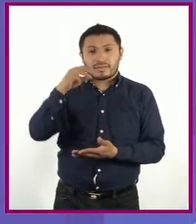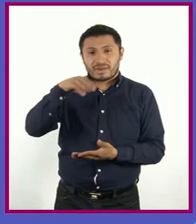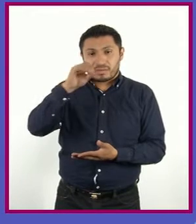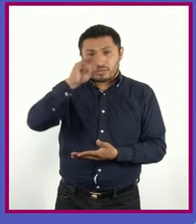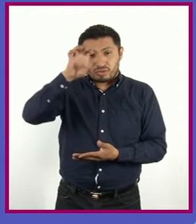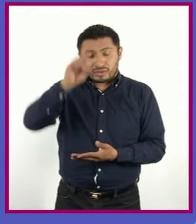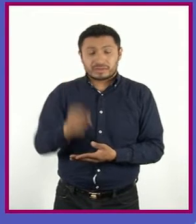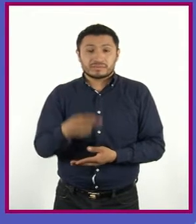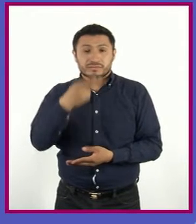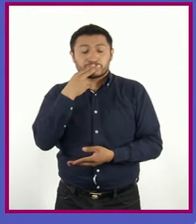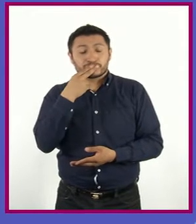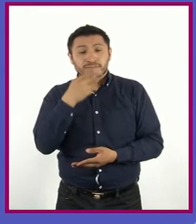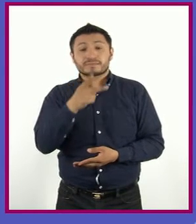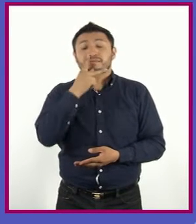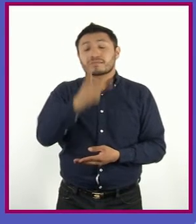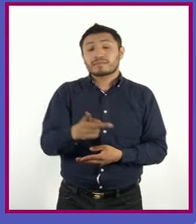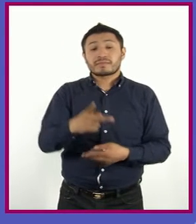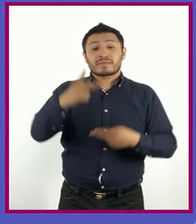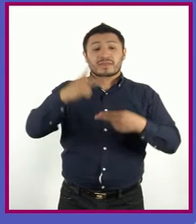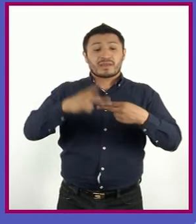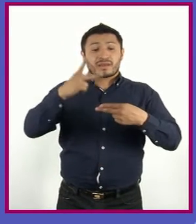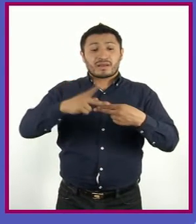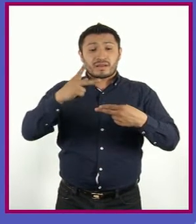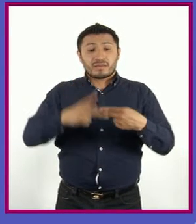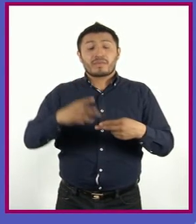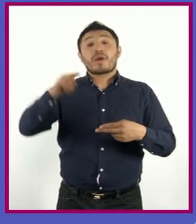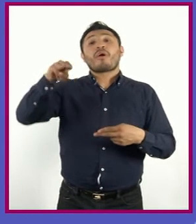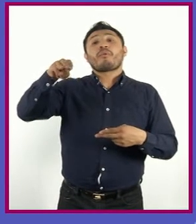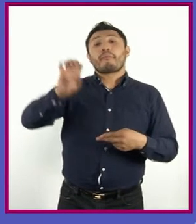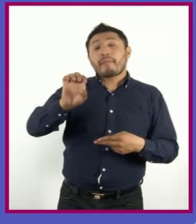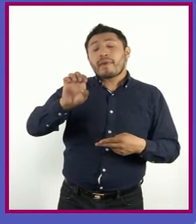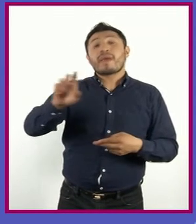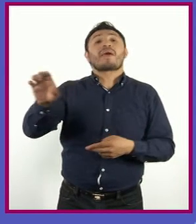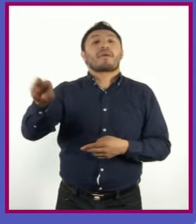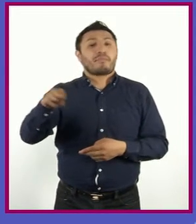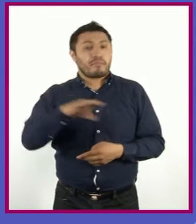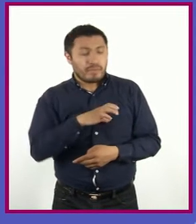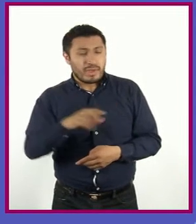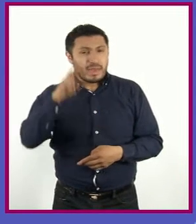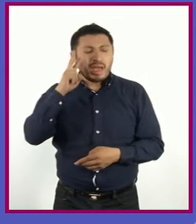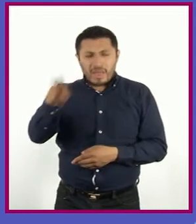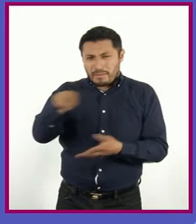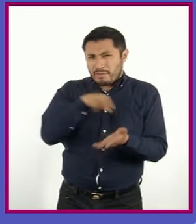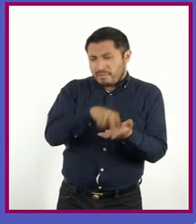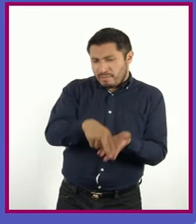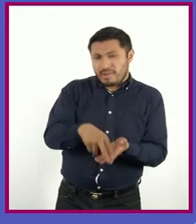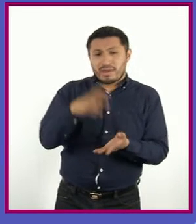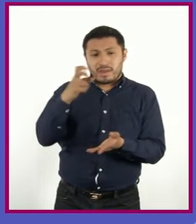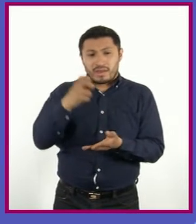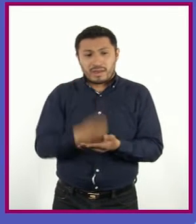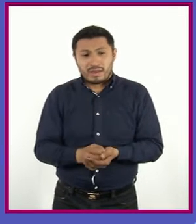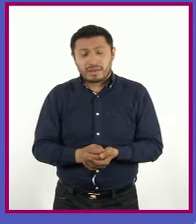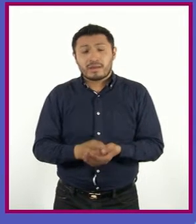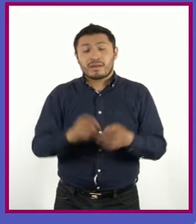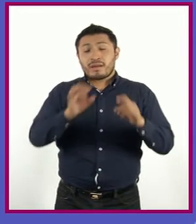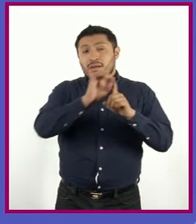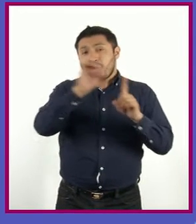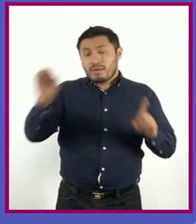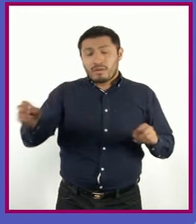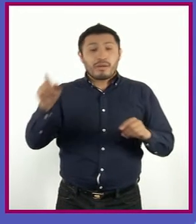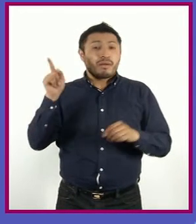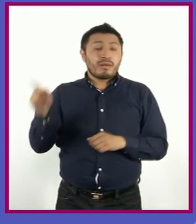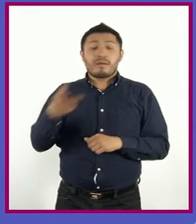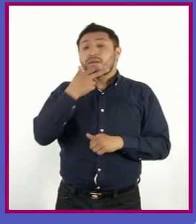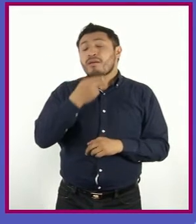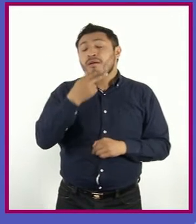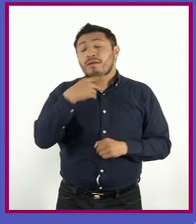la utilización del pronombre personal átono me, que podemos ver en negritas. En dicha oración, el escritor se